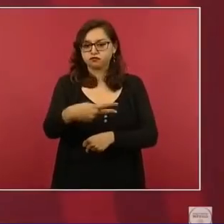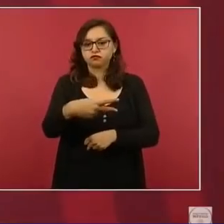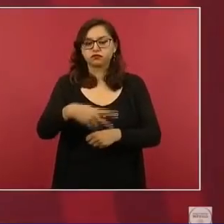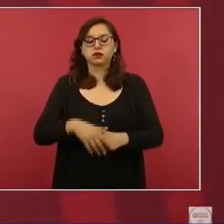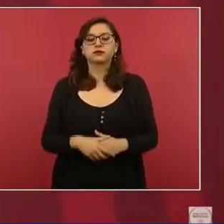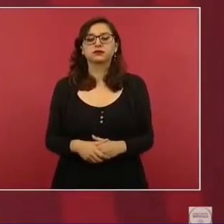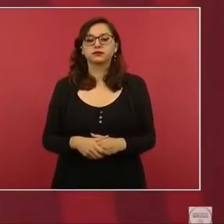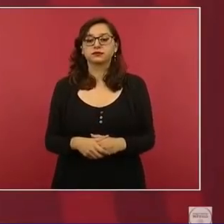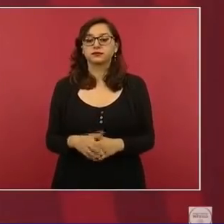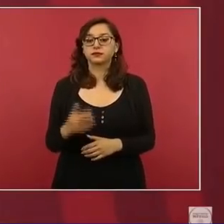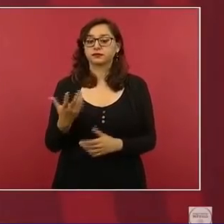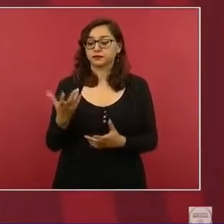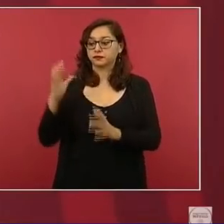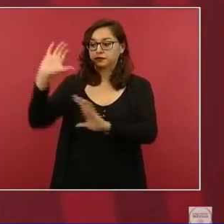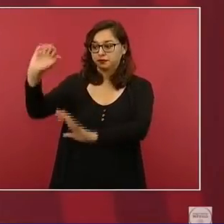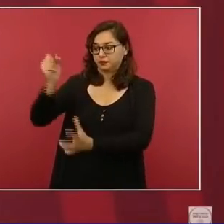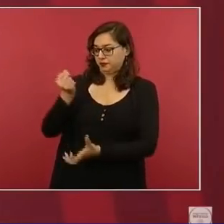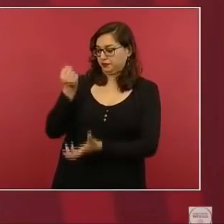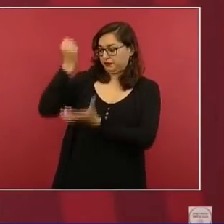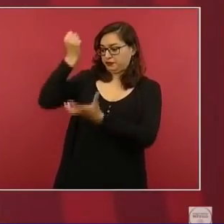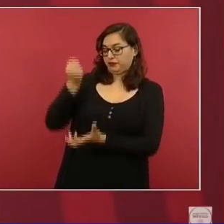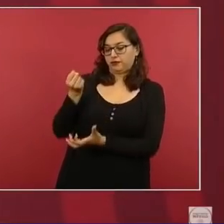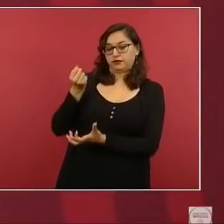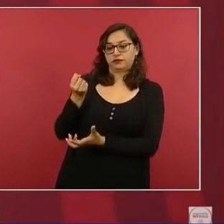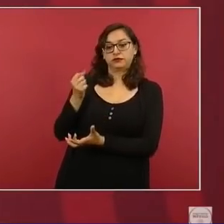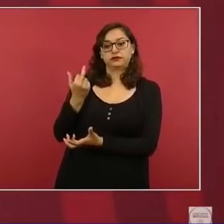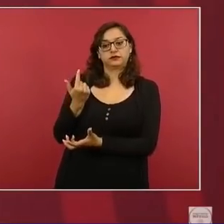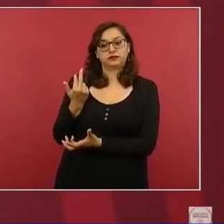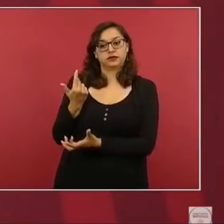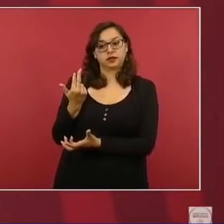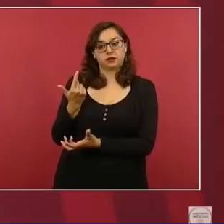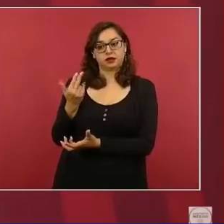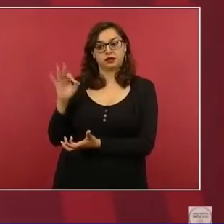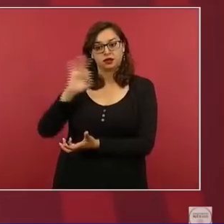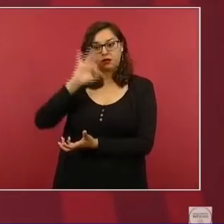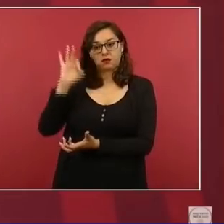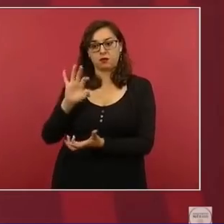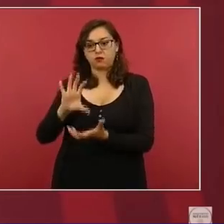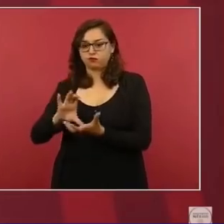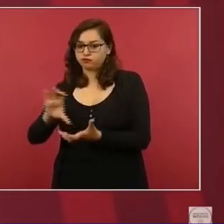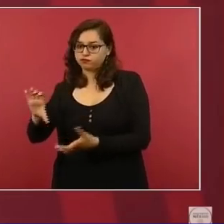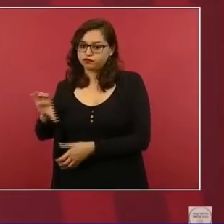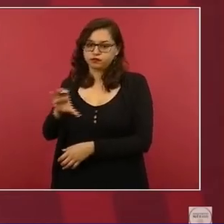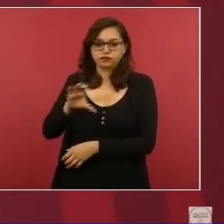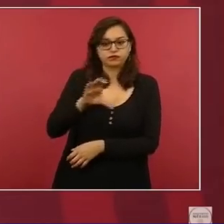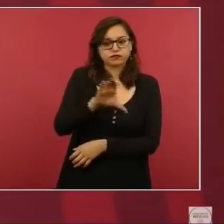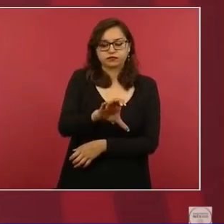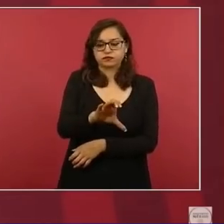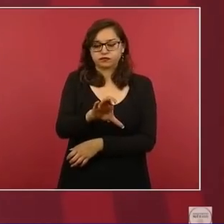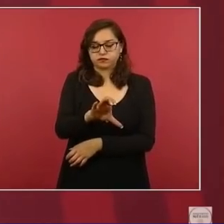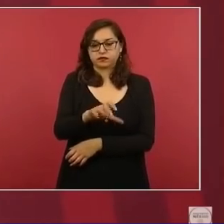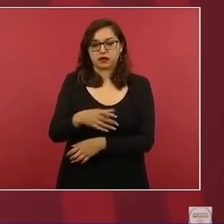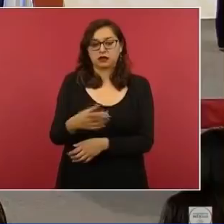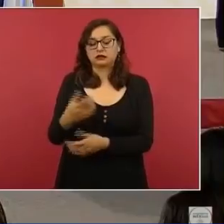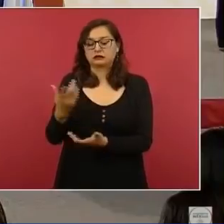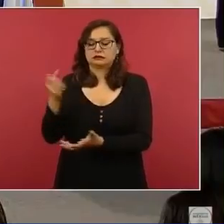El 25 por ciento de lo que estamos